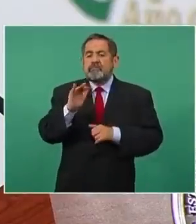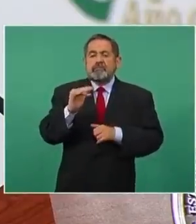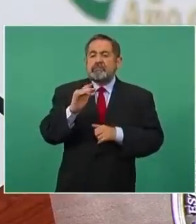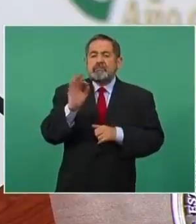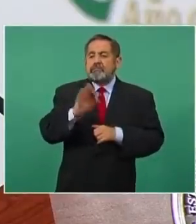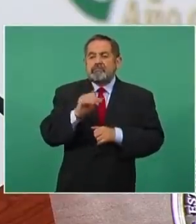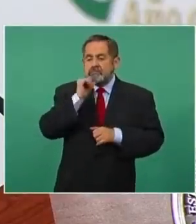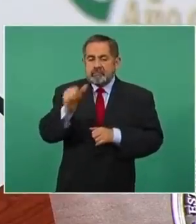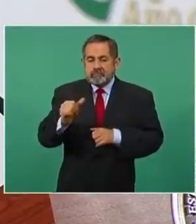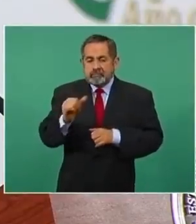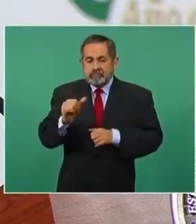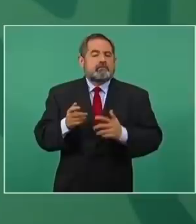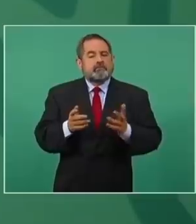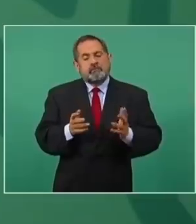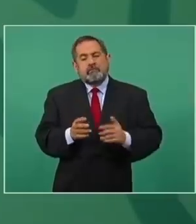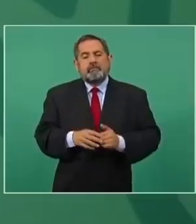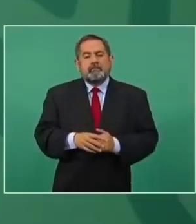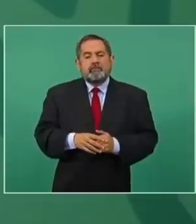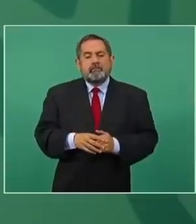más uno.